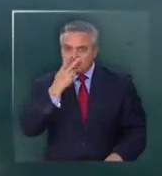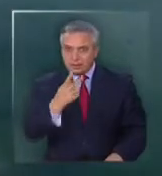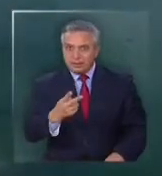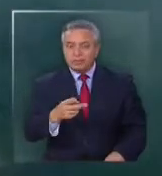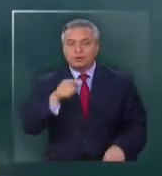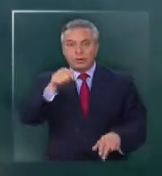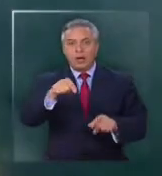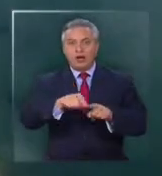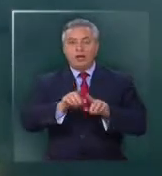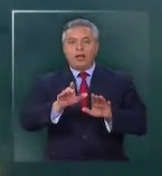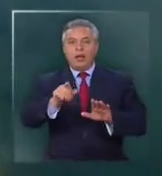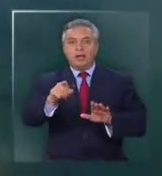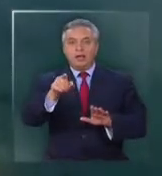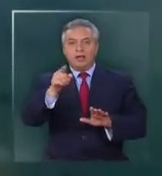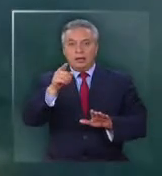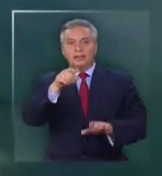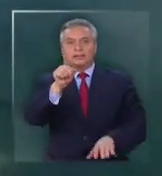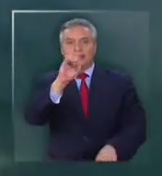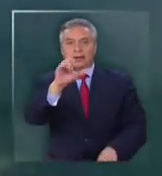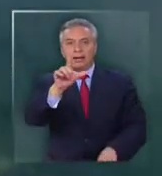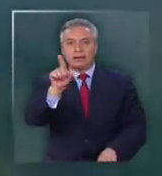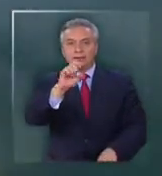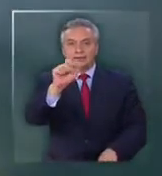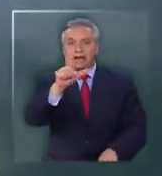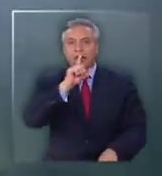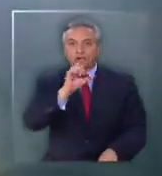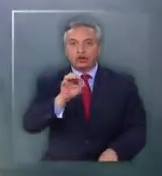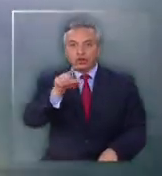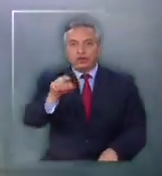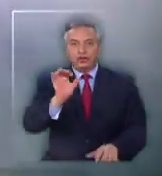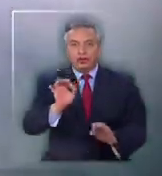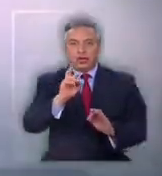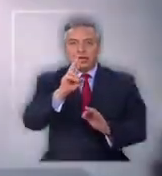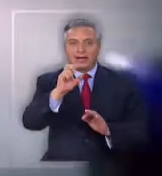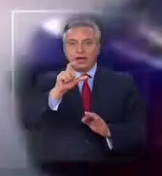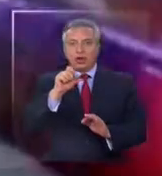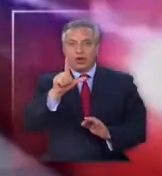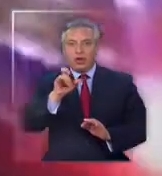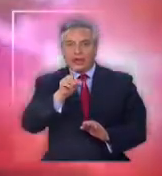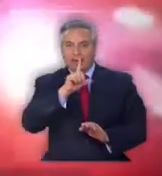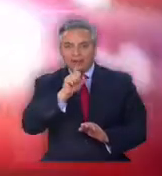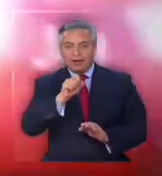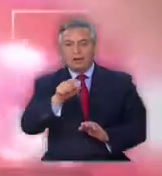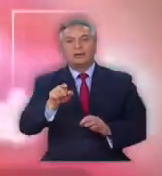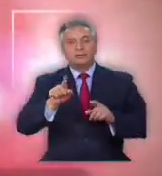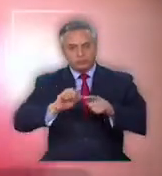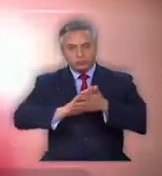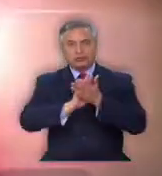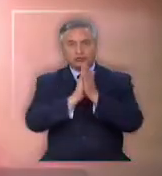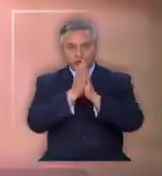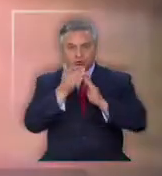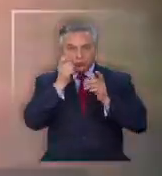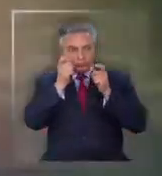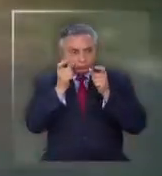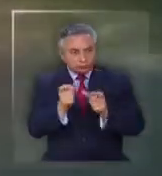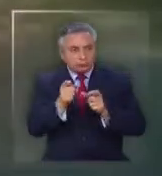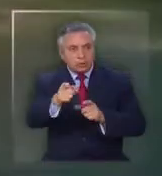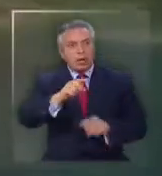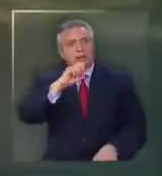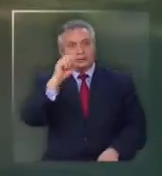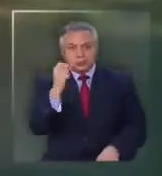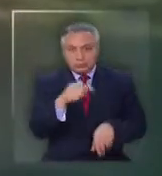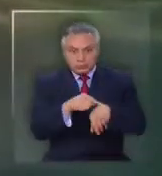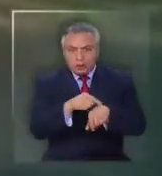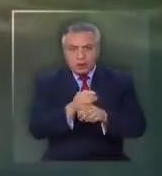Vigilancia cotidiana en la tenencia El Salto de Recoleta. 21:50 minutos, todo controlado por los puntos fijos. De un segundo a